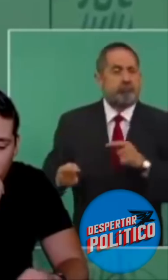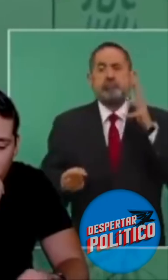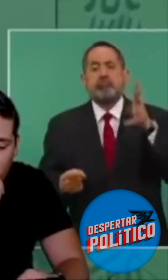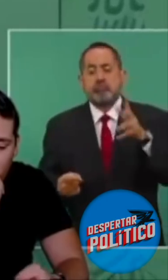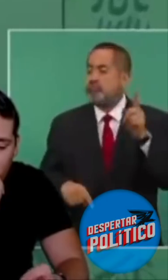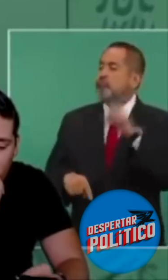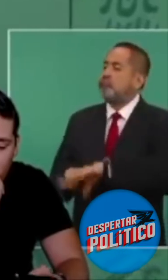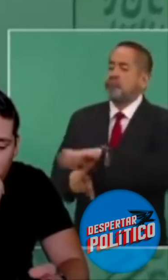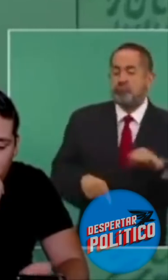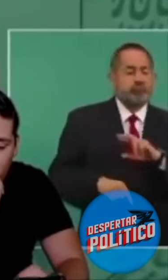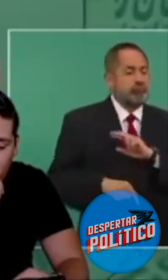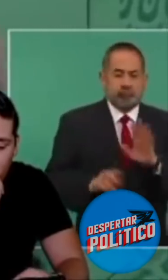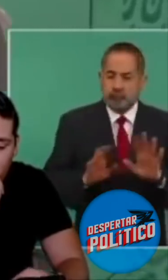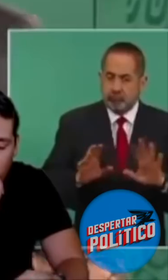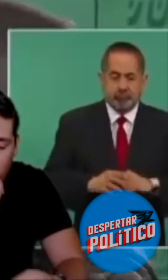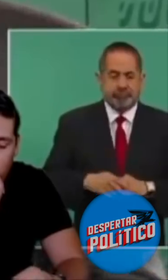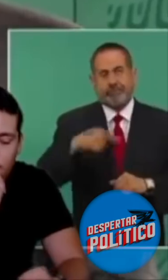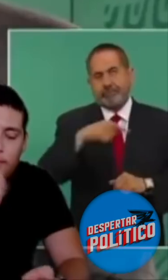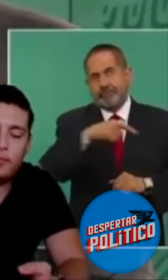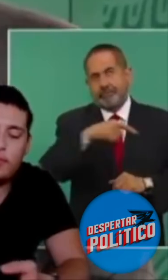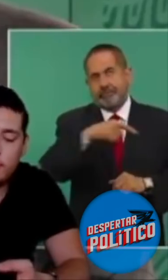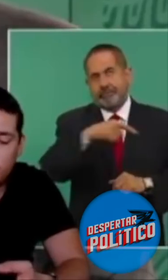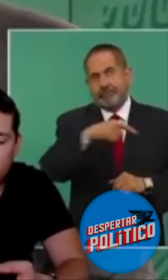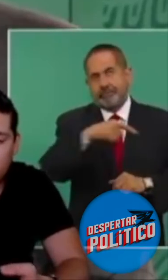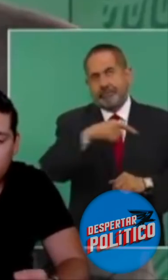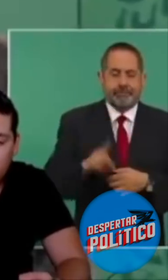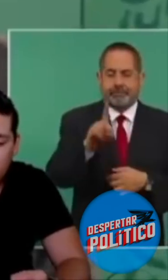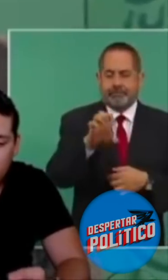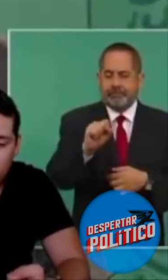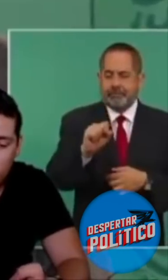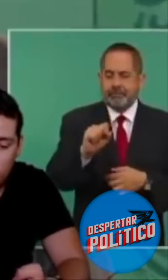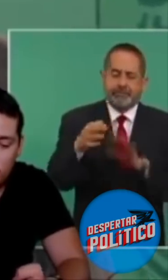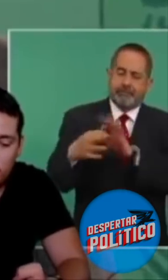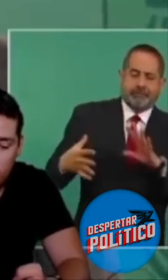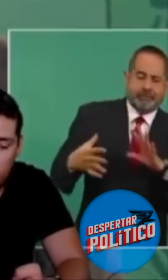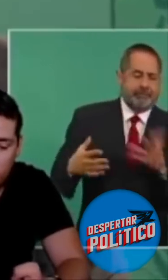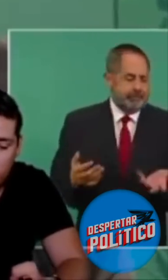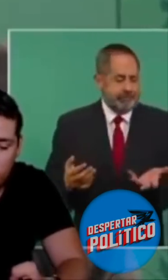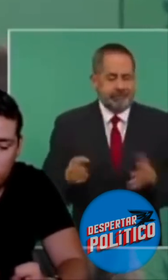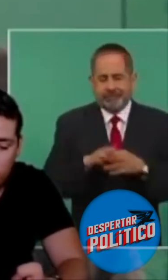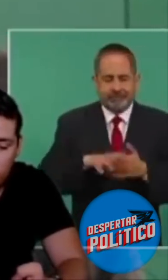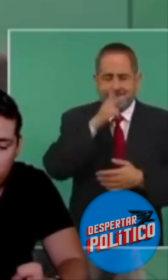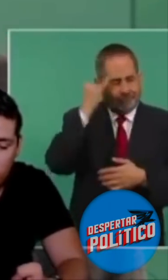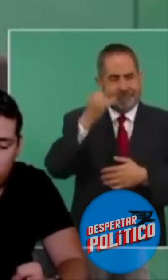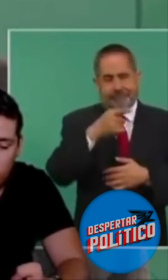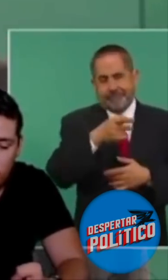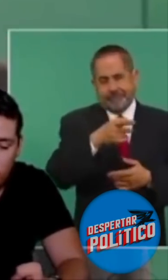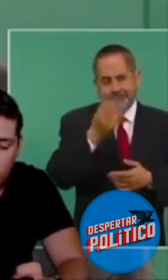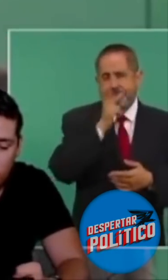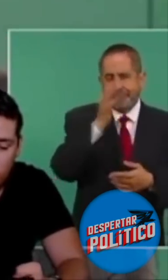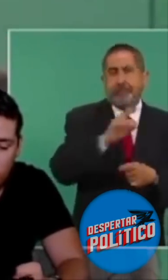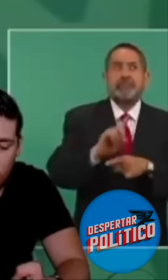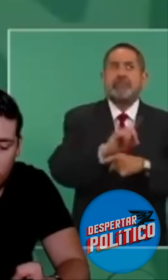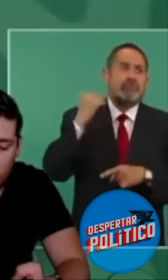privatizar? Ellos le llaman desincorporar, ese es el eufemismo que utilizan desde el